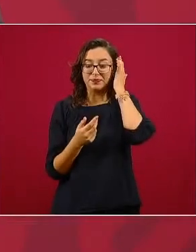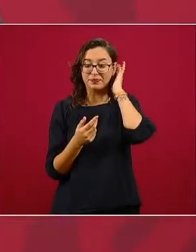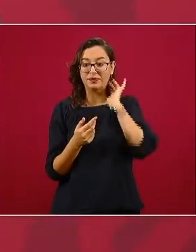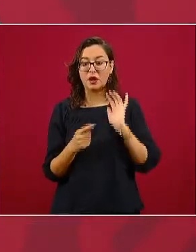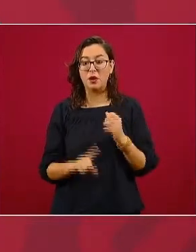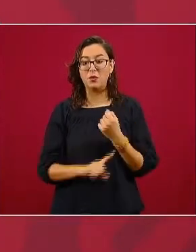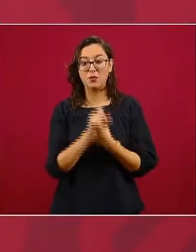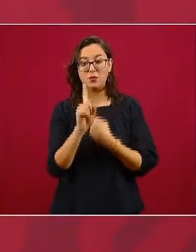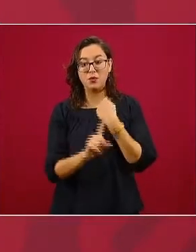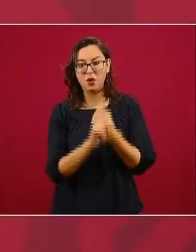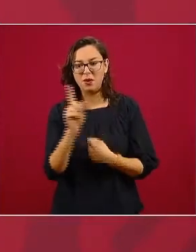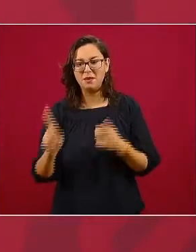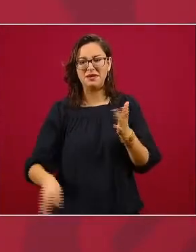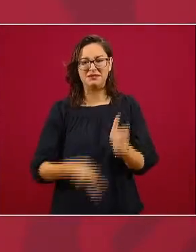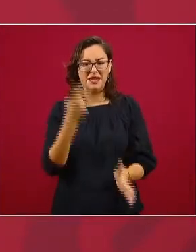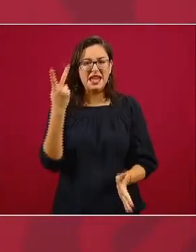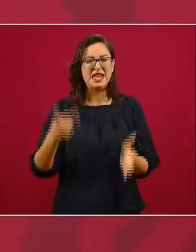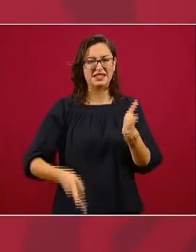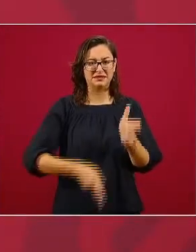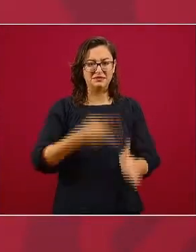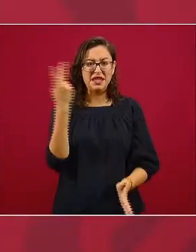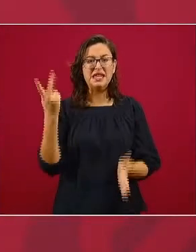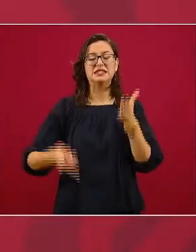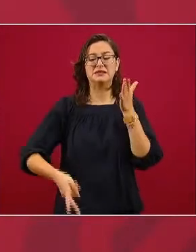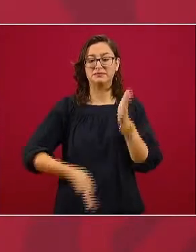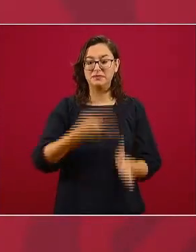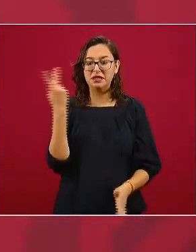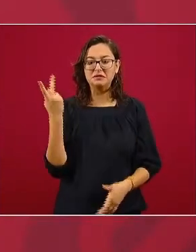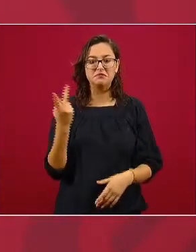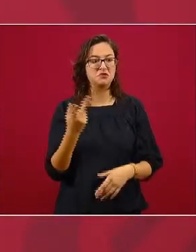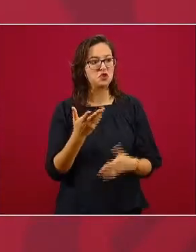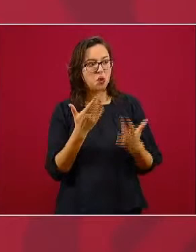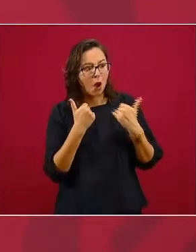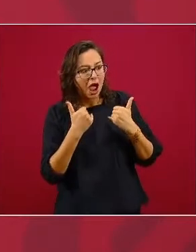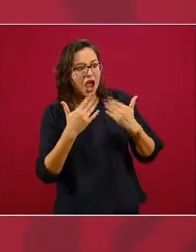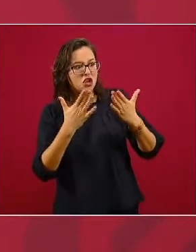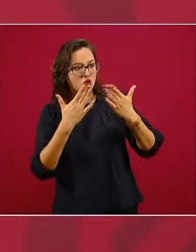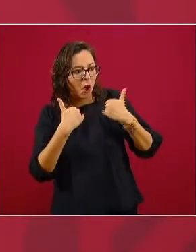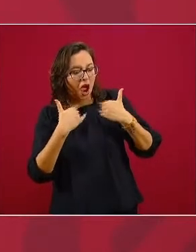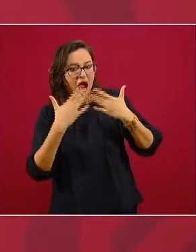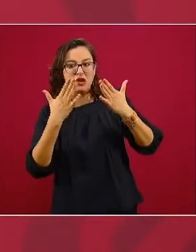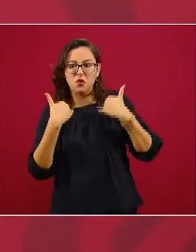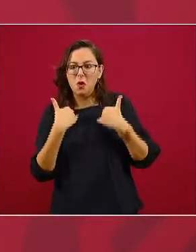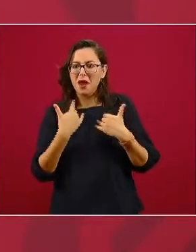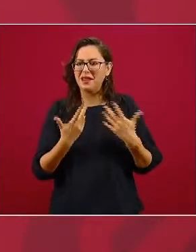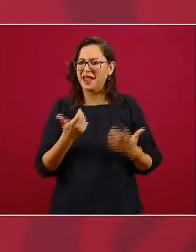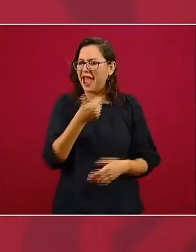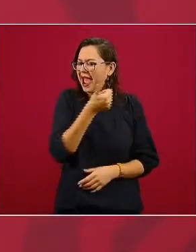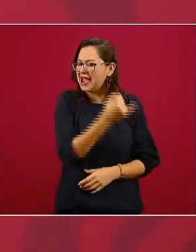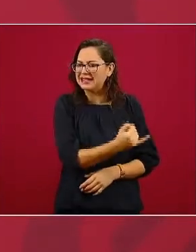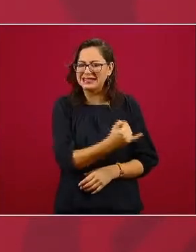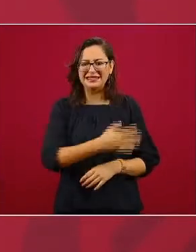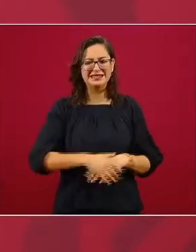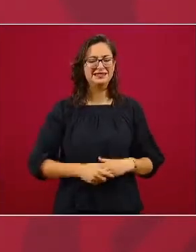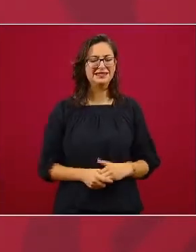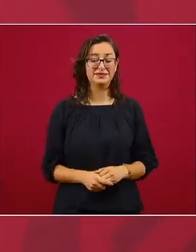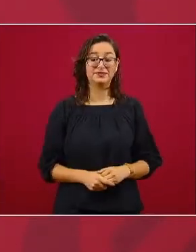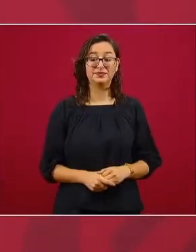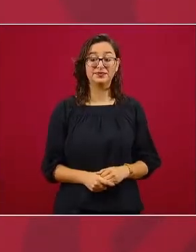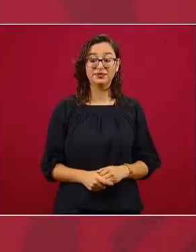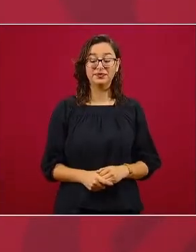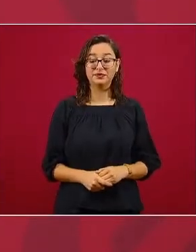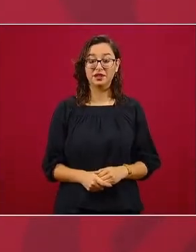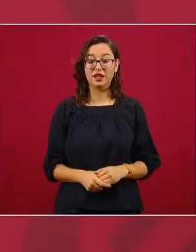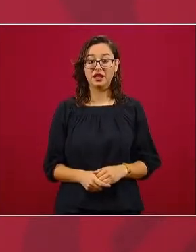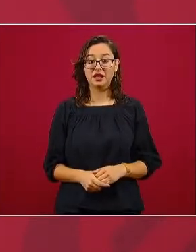problemas frecuentes de desabasto. Entonces, vamos